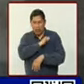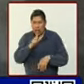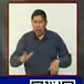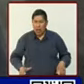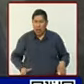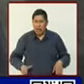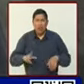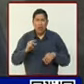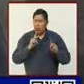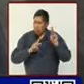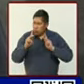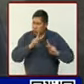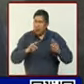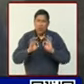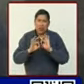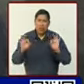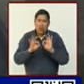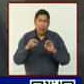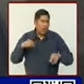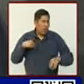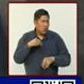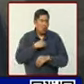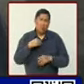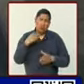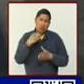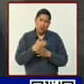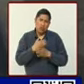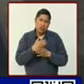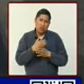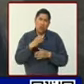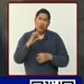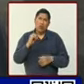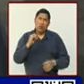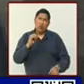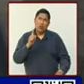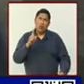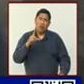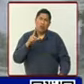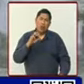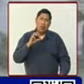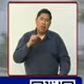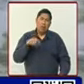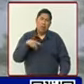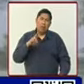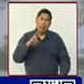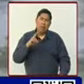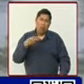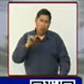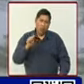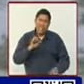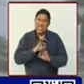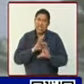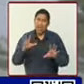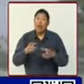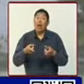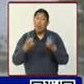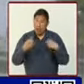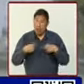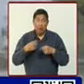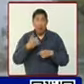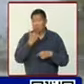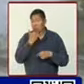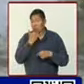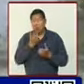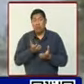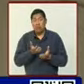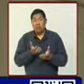alcaldía no se preocupa de nada. Nosotros pertenecemos a Colcapirua, pero no hicieron nada. Vinieron los tractores, pero se